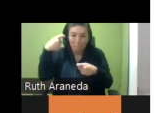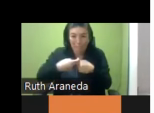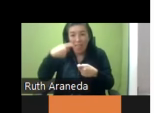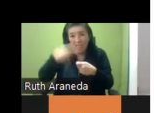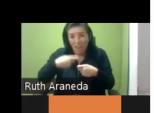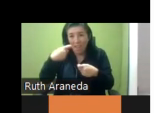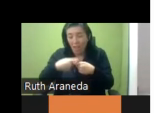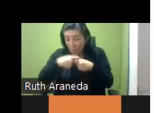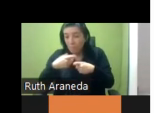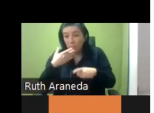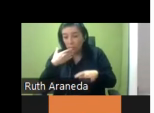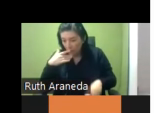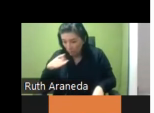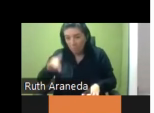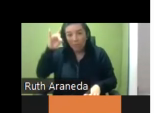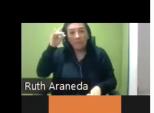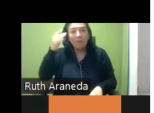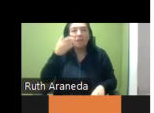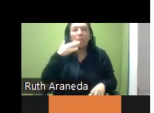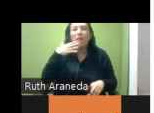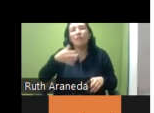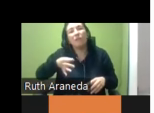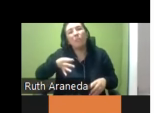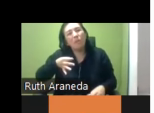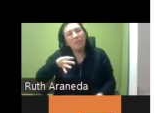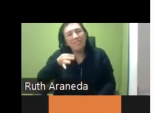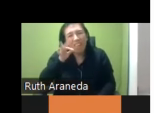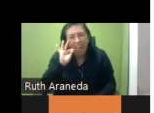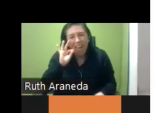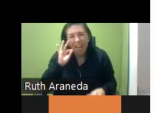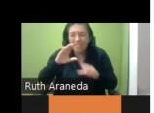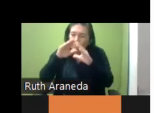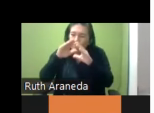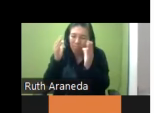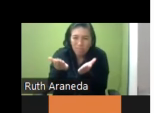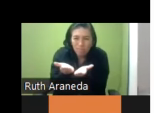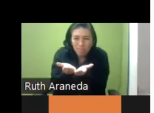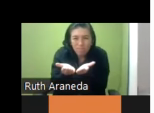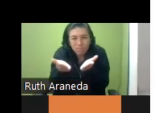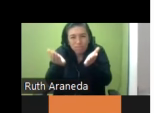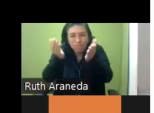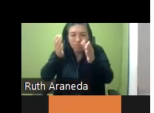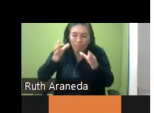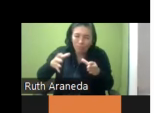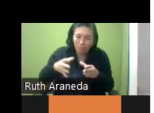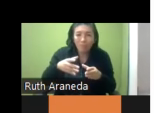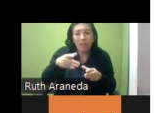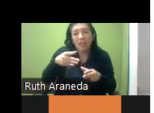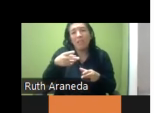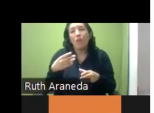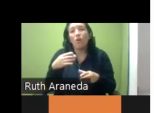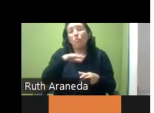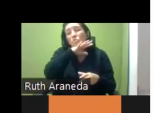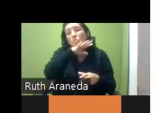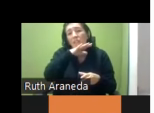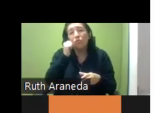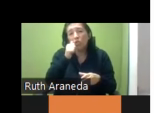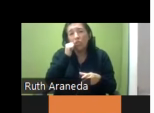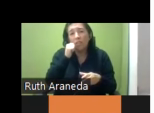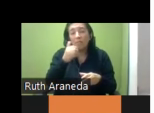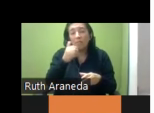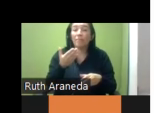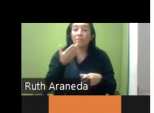piedra, todo lo cerámico, que era usado como contenedores en la vida cotidiana, o